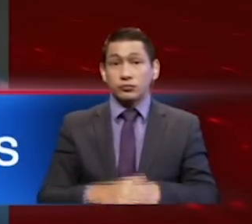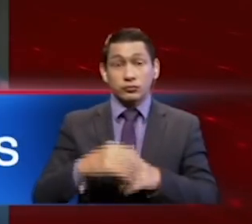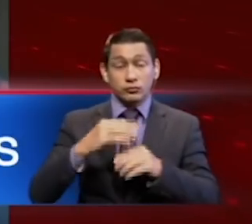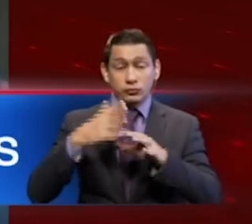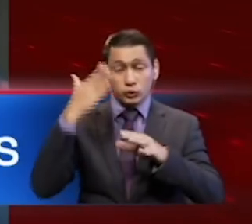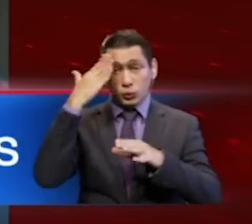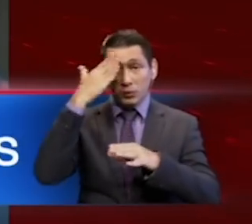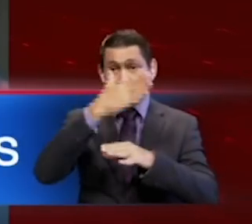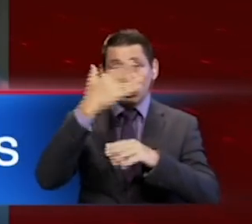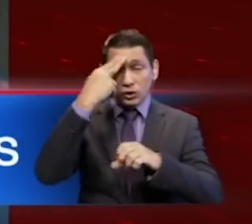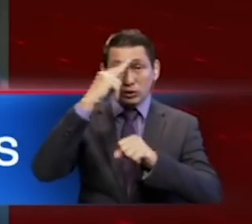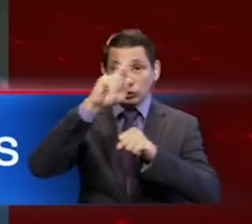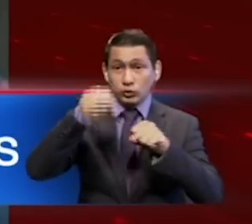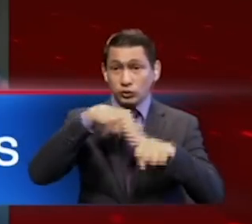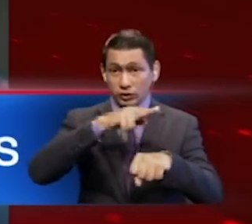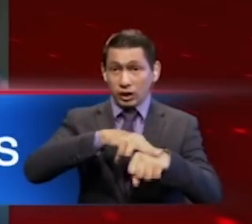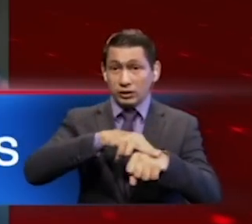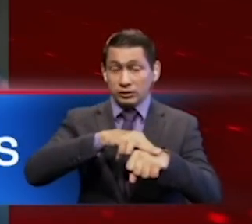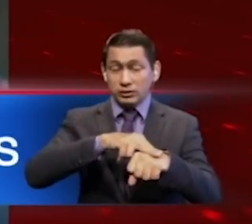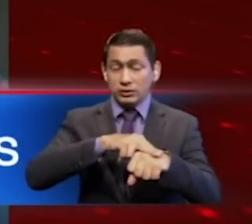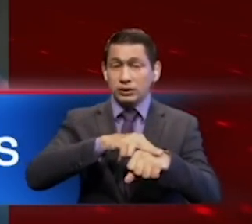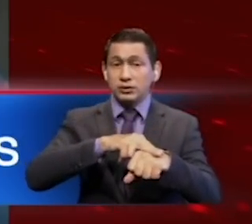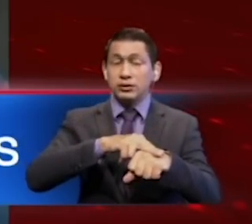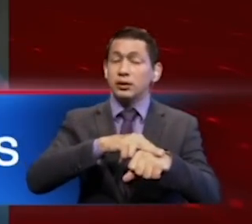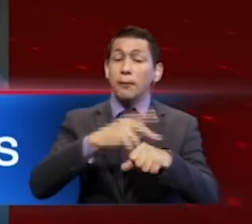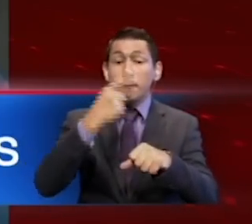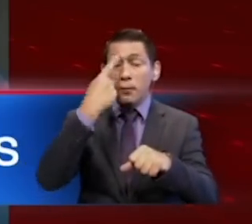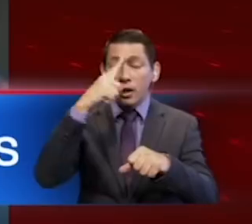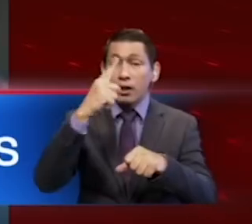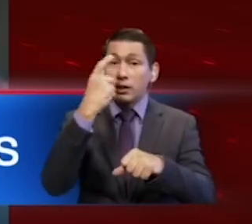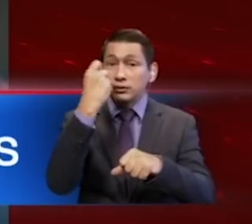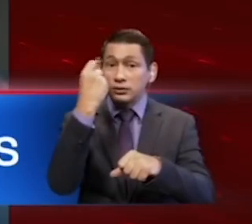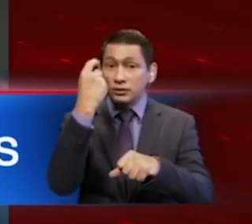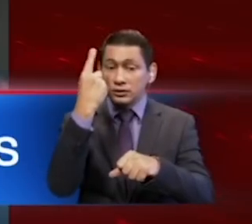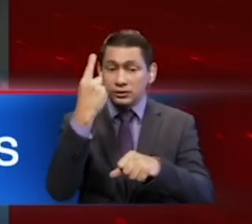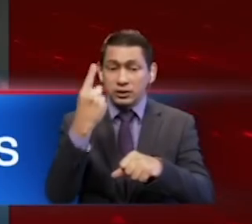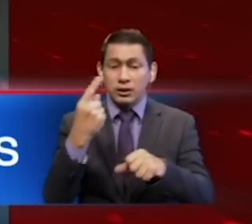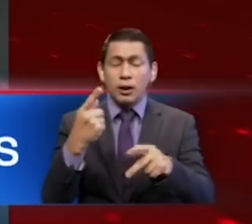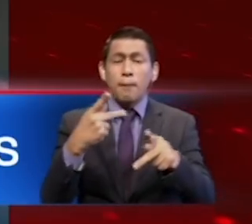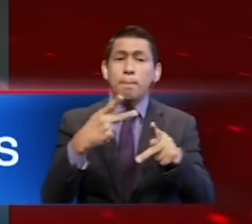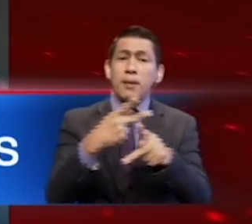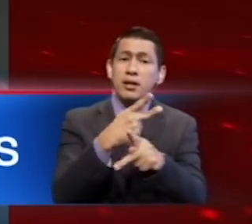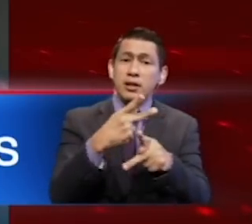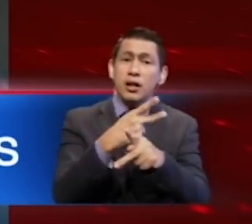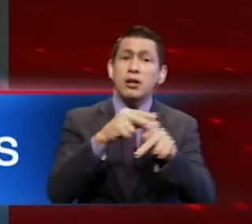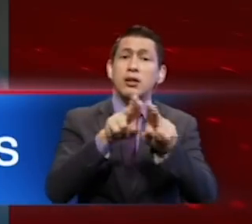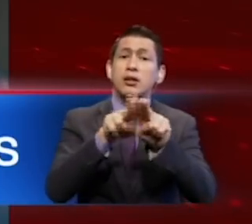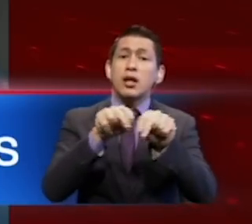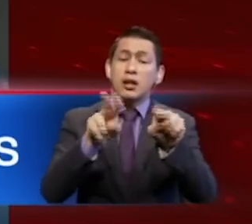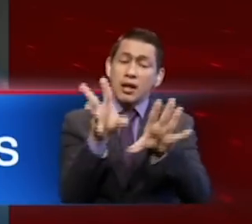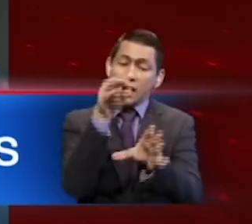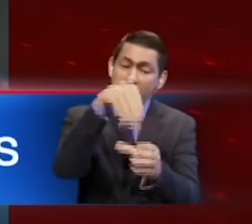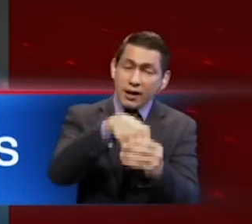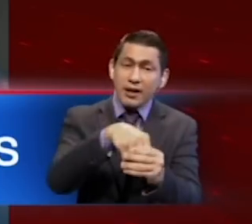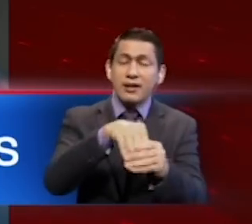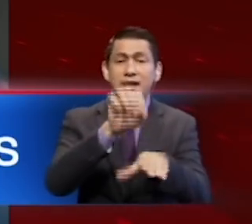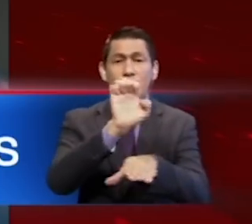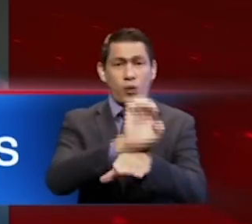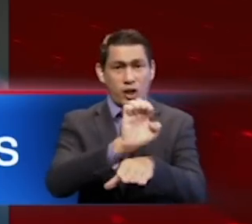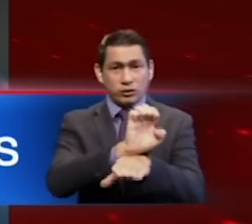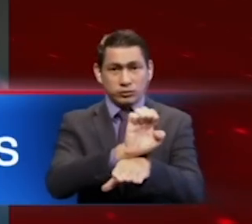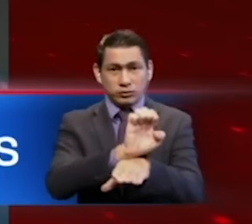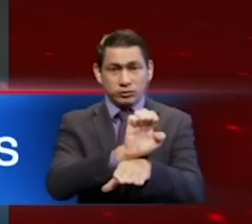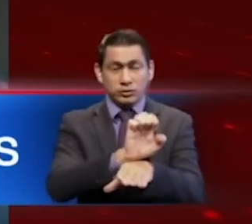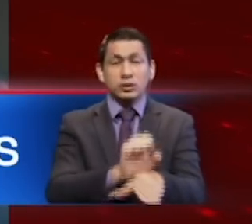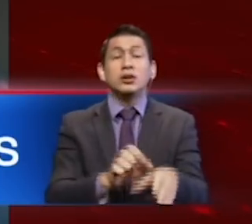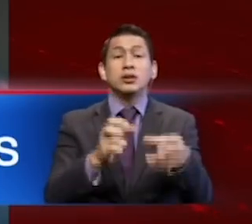que permita comprender de mejor manera el riesgo de desastre y que también en el